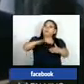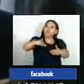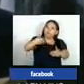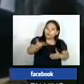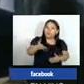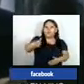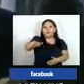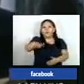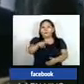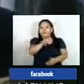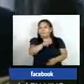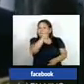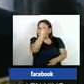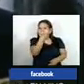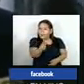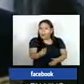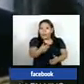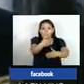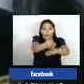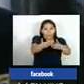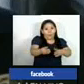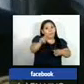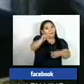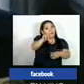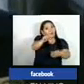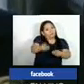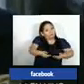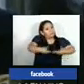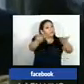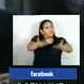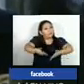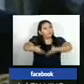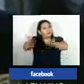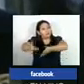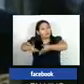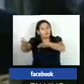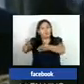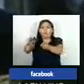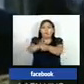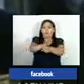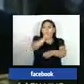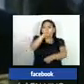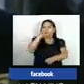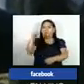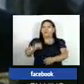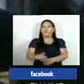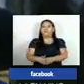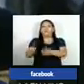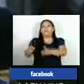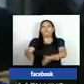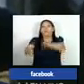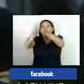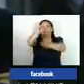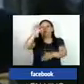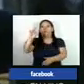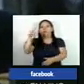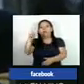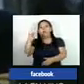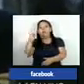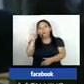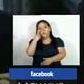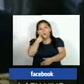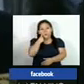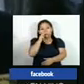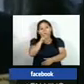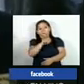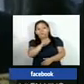preciso en los paquetes electorales que serán distribuidos a nivel nacional. La Fiscalía ha verificado que quedan